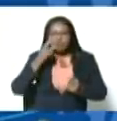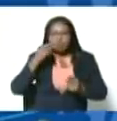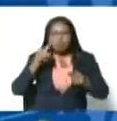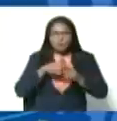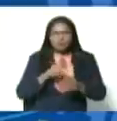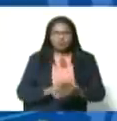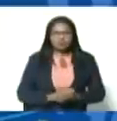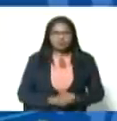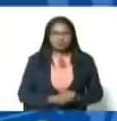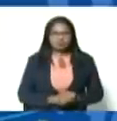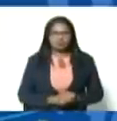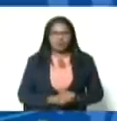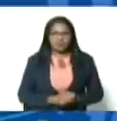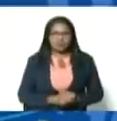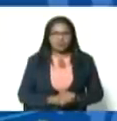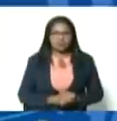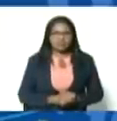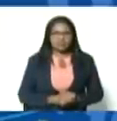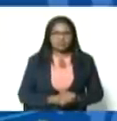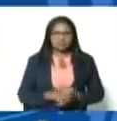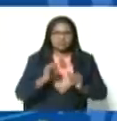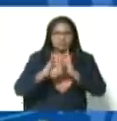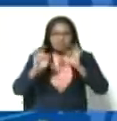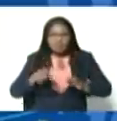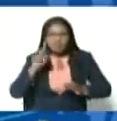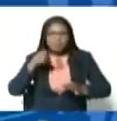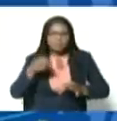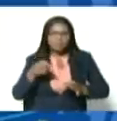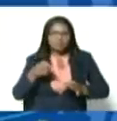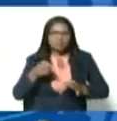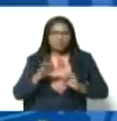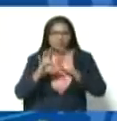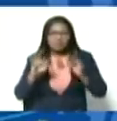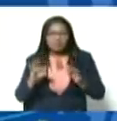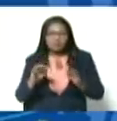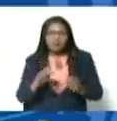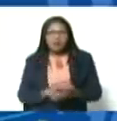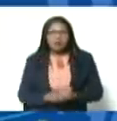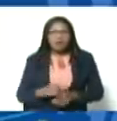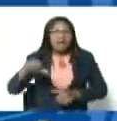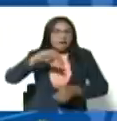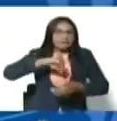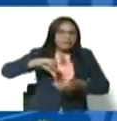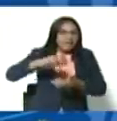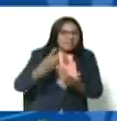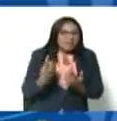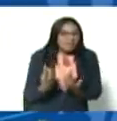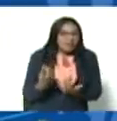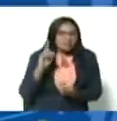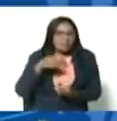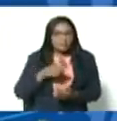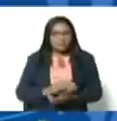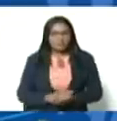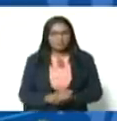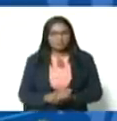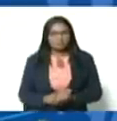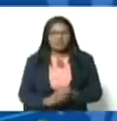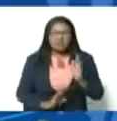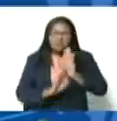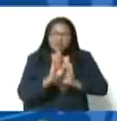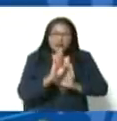servicio, elevar la producción de aceite y que llegue el aceite, elevar la producción de